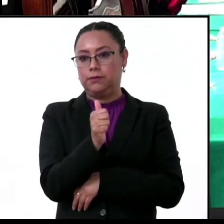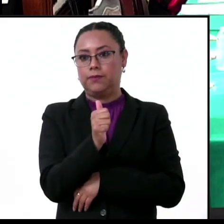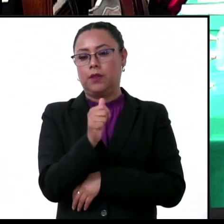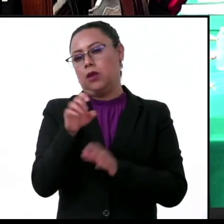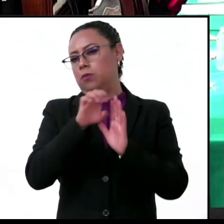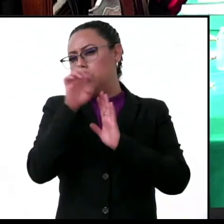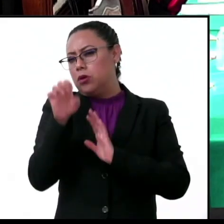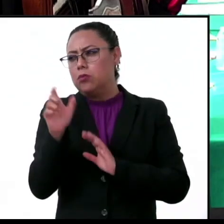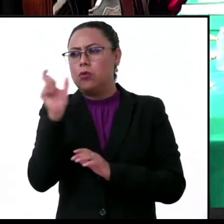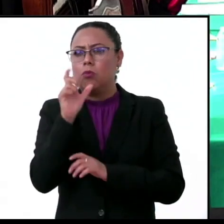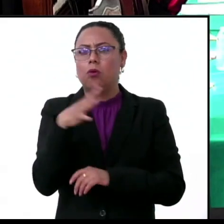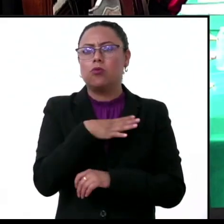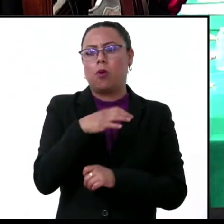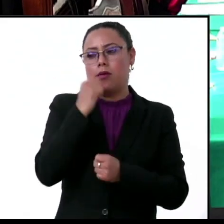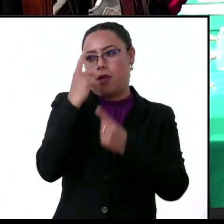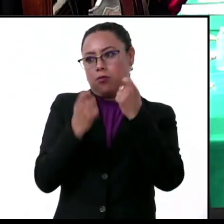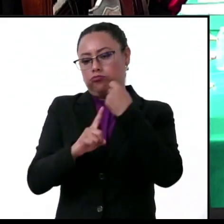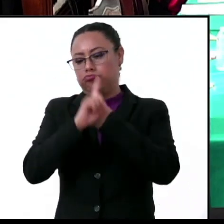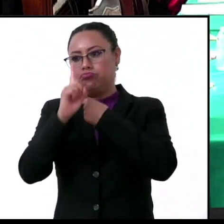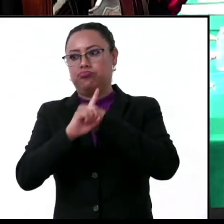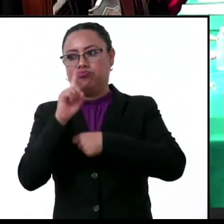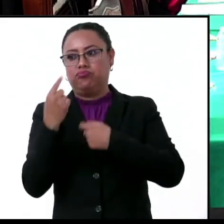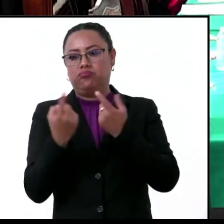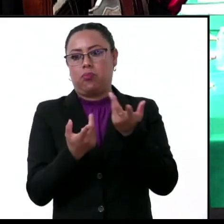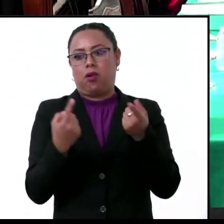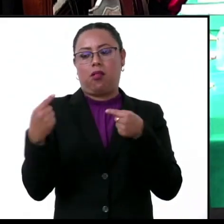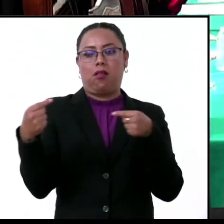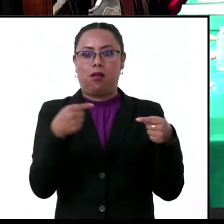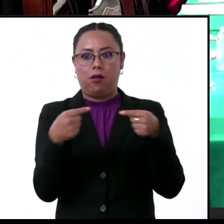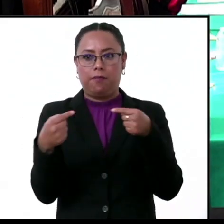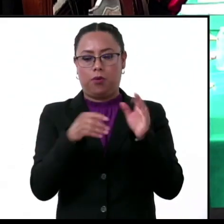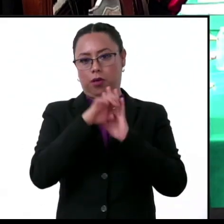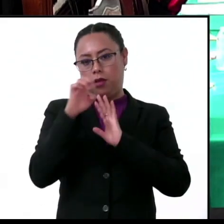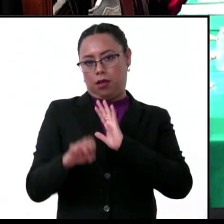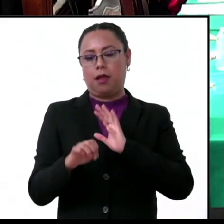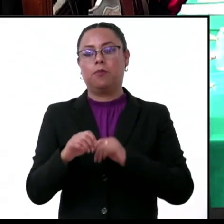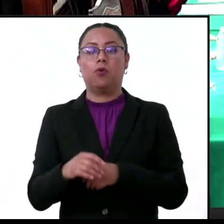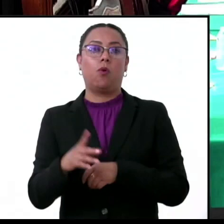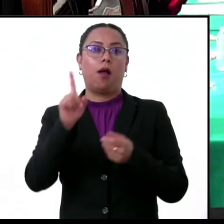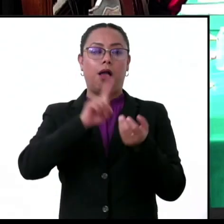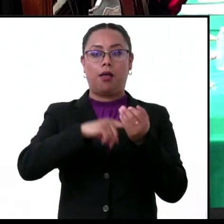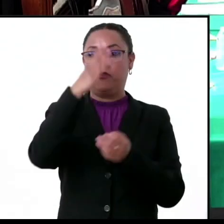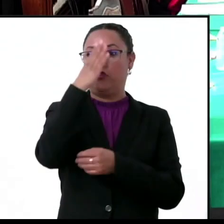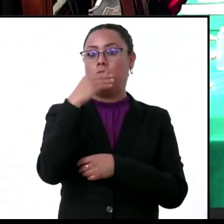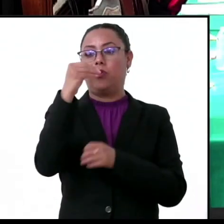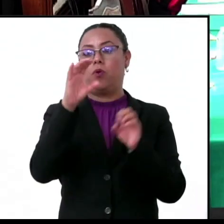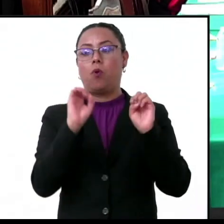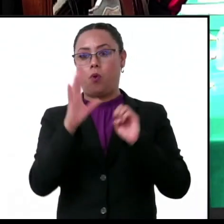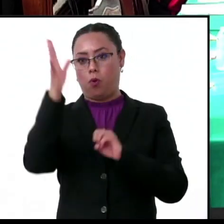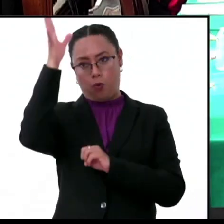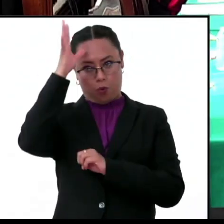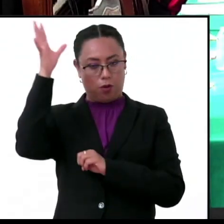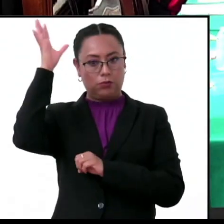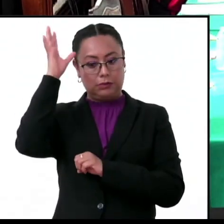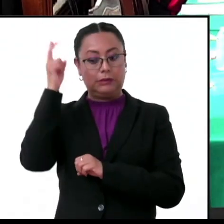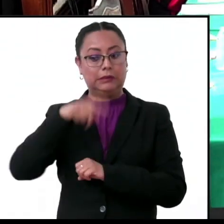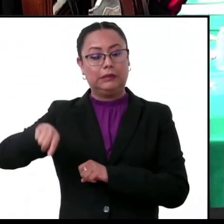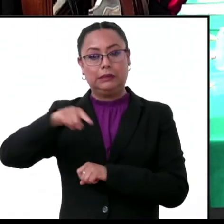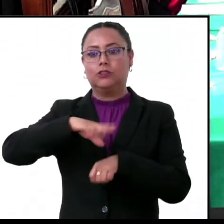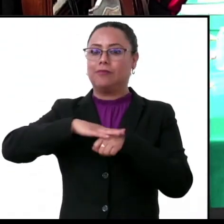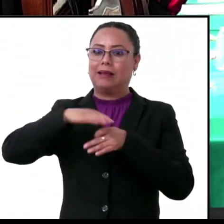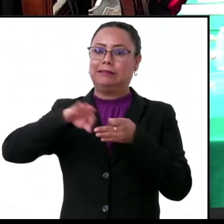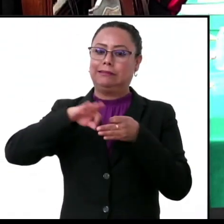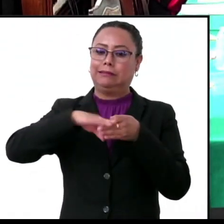tienen alguna situación de conflicto. Casos como Coyoacán o como Cuauhtémoc son sin duda los más